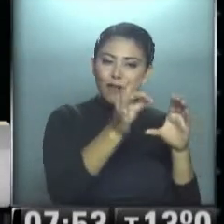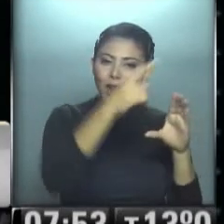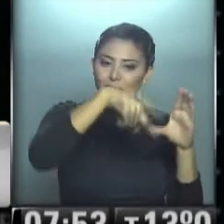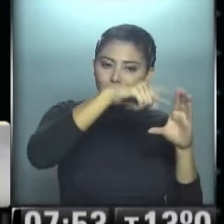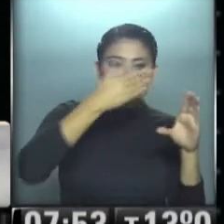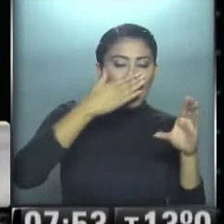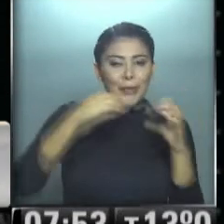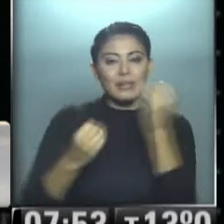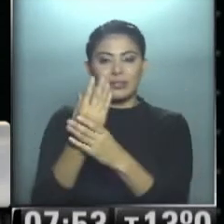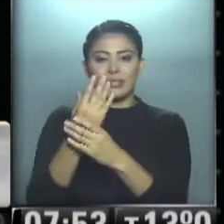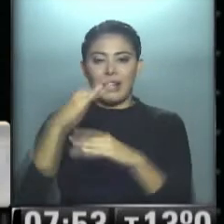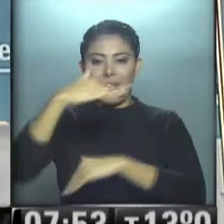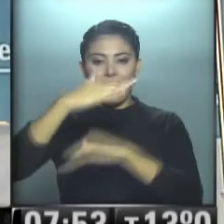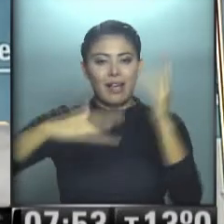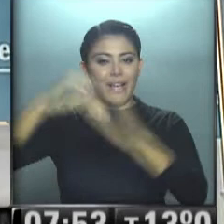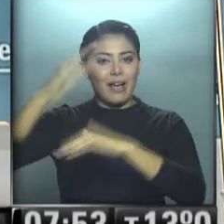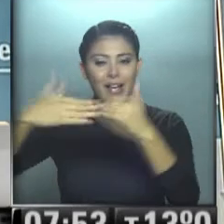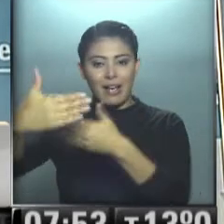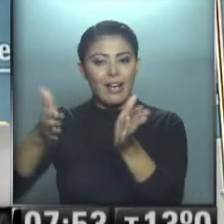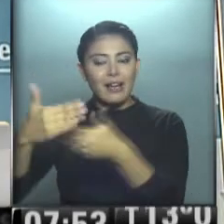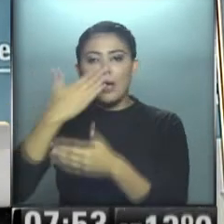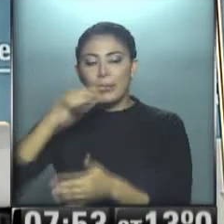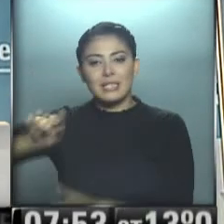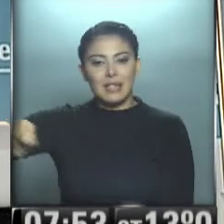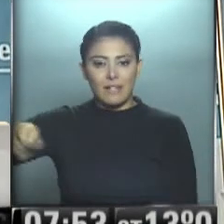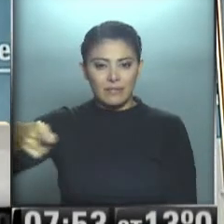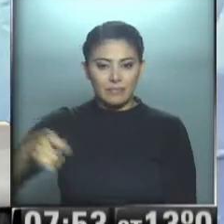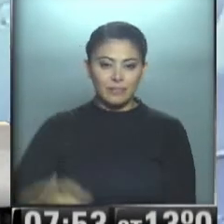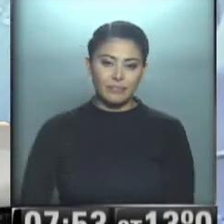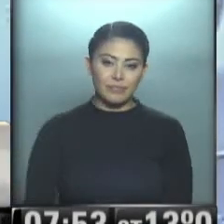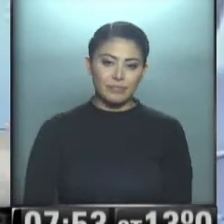ladrillo y del ladrillo a la llave de la casa propia